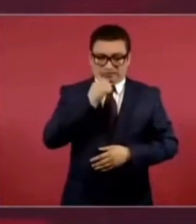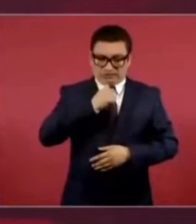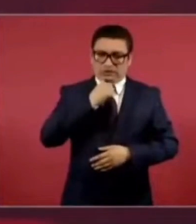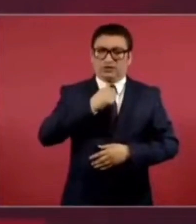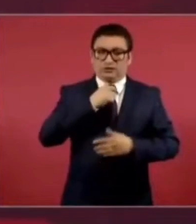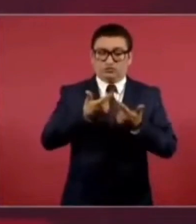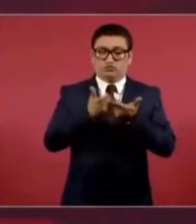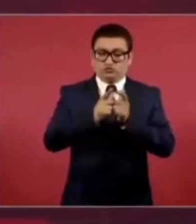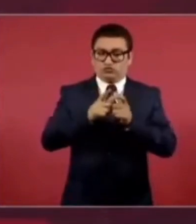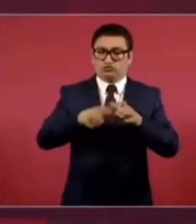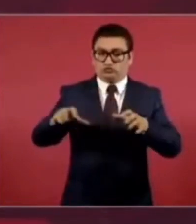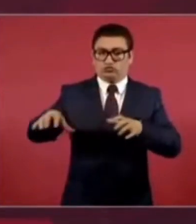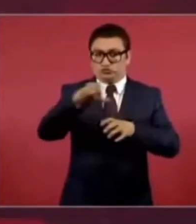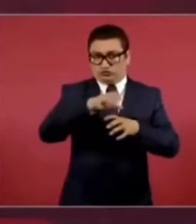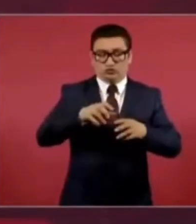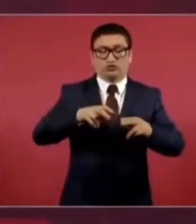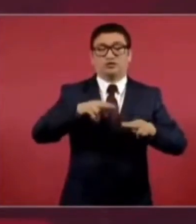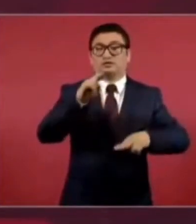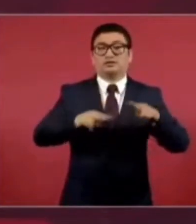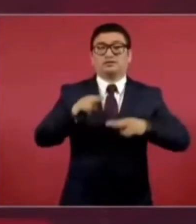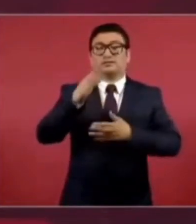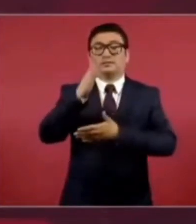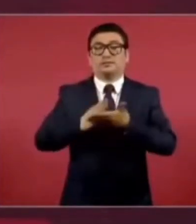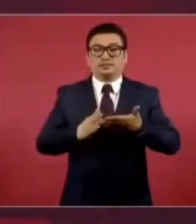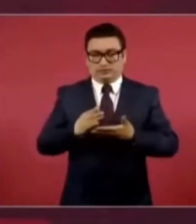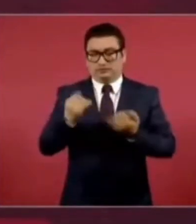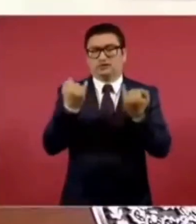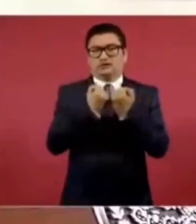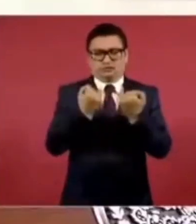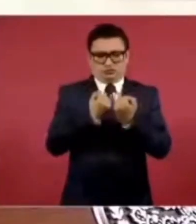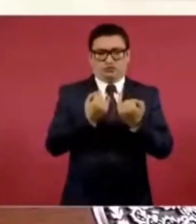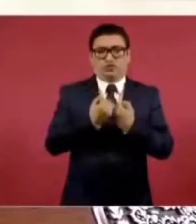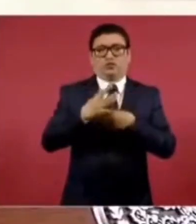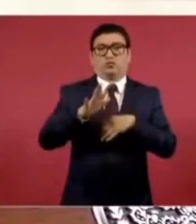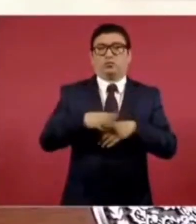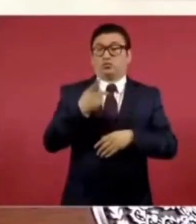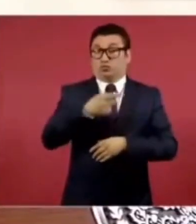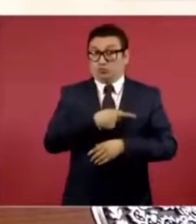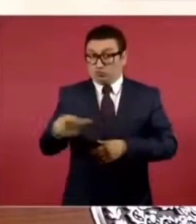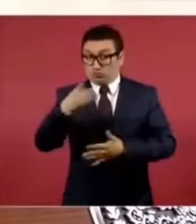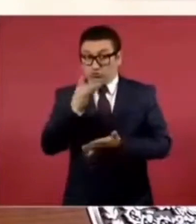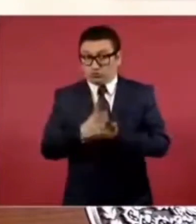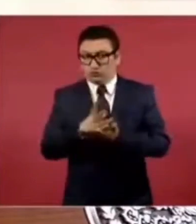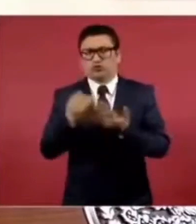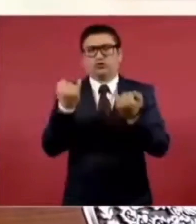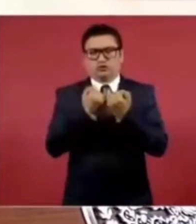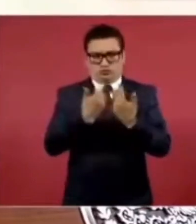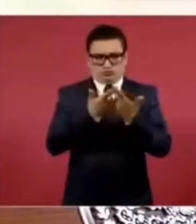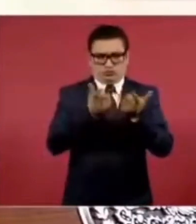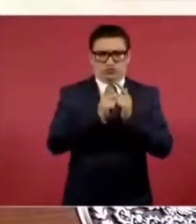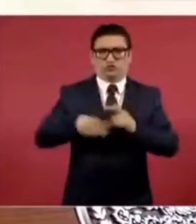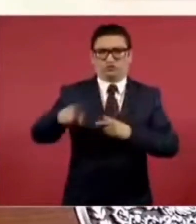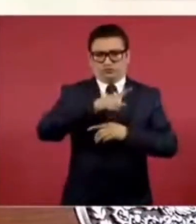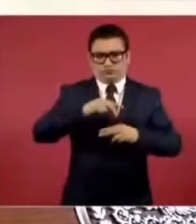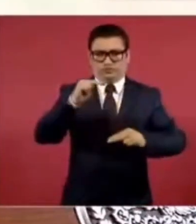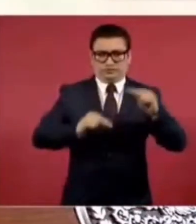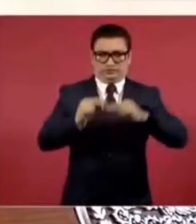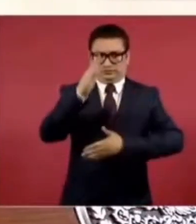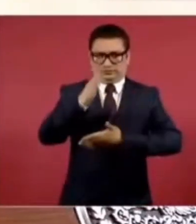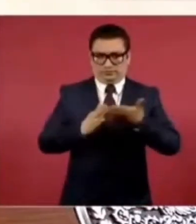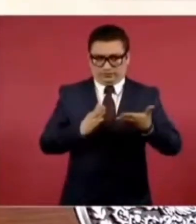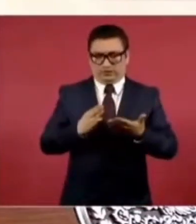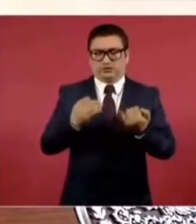sectores de clase media porque no solo los pobres hay muchos sectores de clase